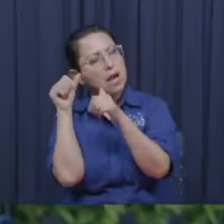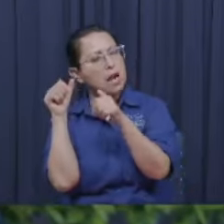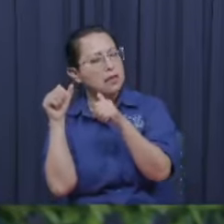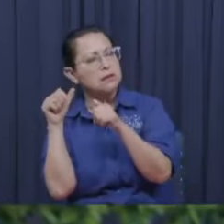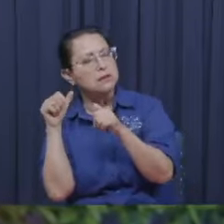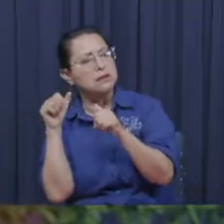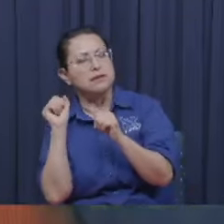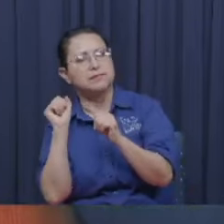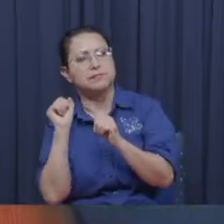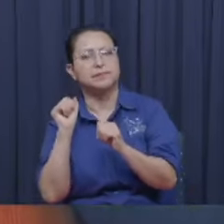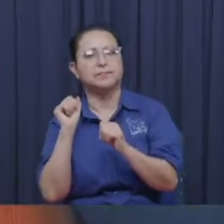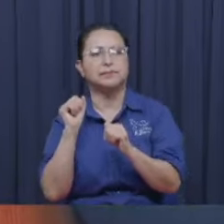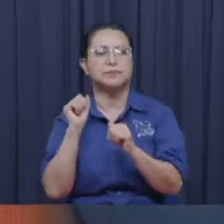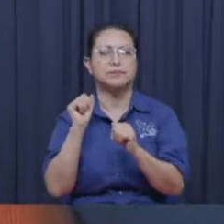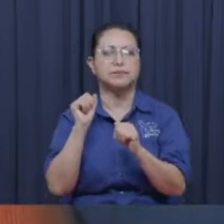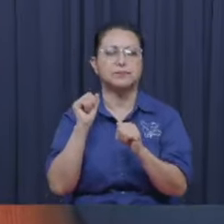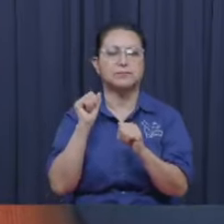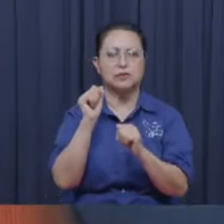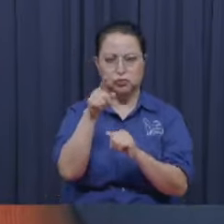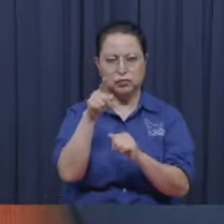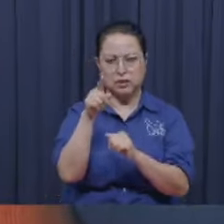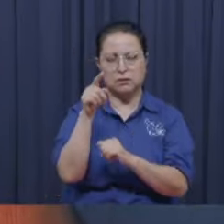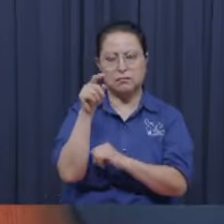calcula, ¿sí o no?